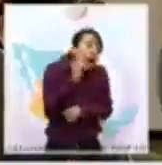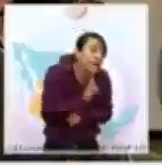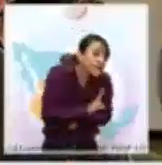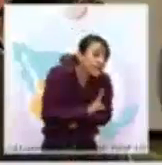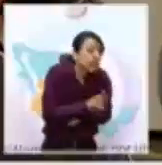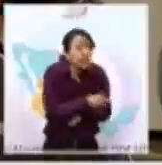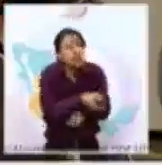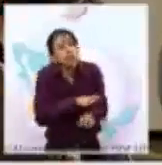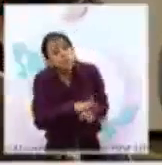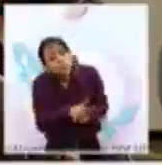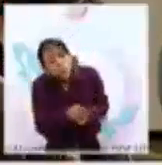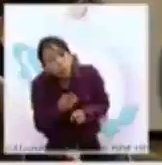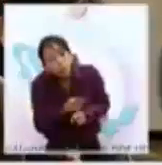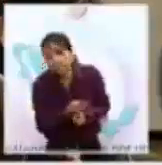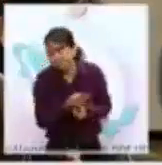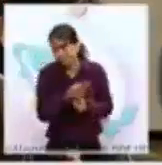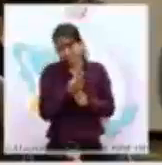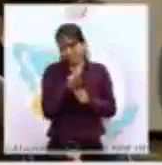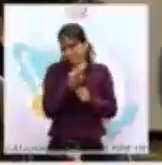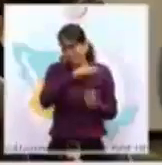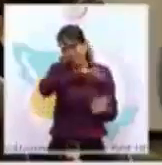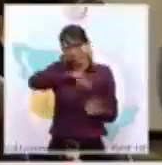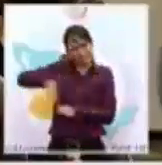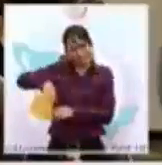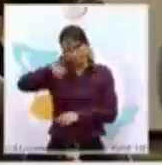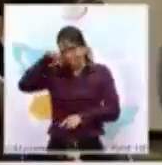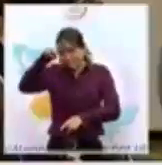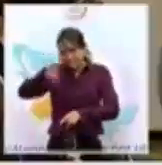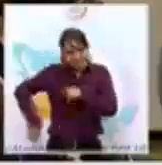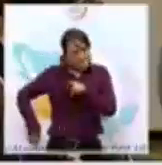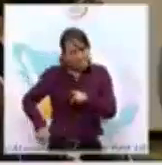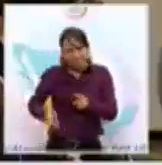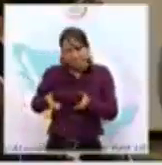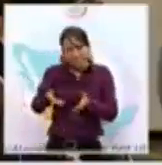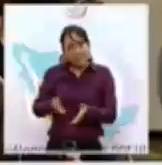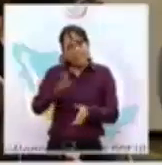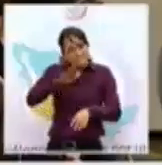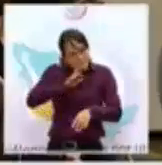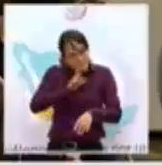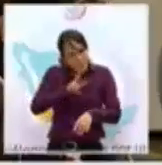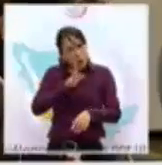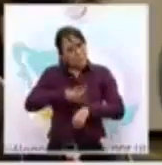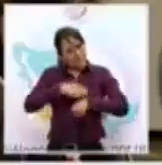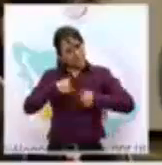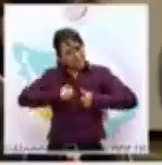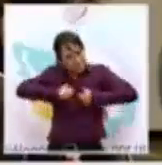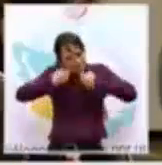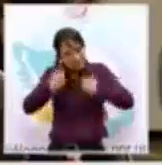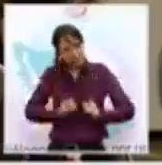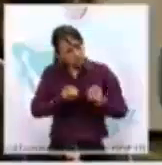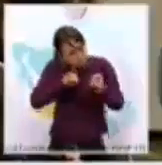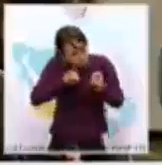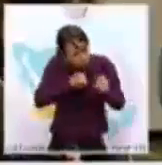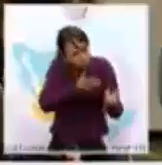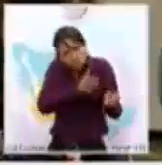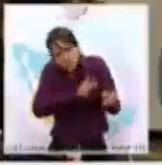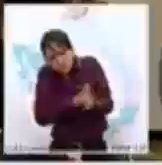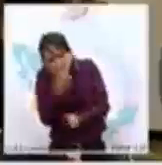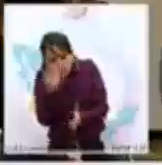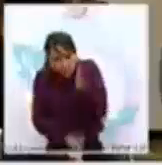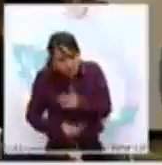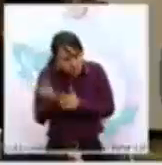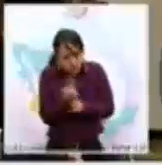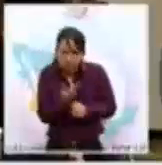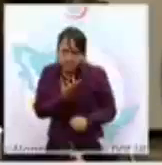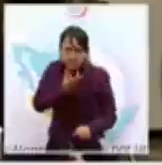tener estas leyes de garantías, no leyes de protección para poder tener mejores condiciones. ¿Cuál es la cohesión